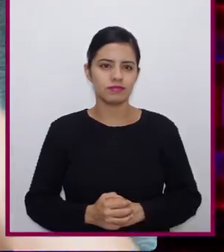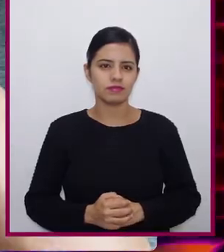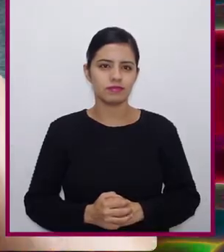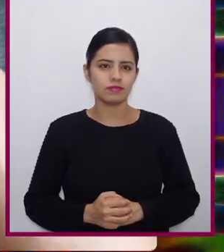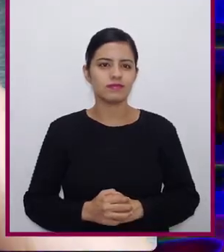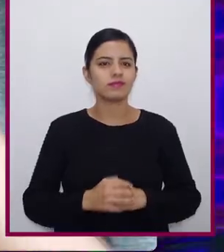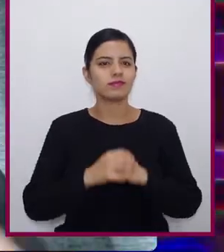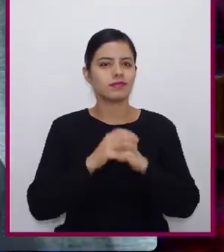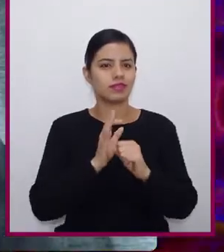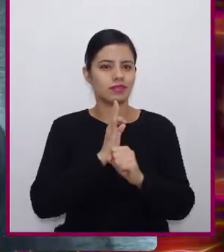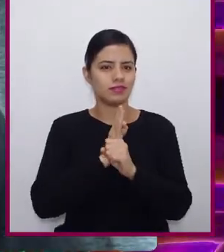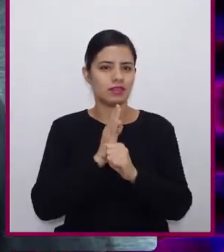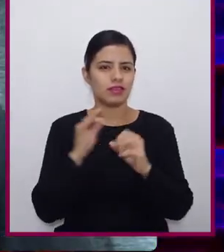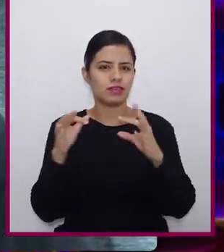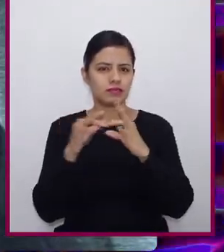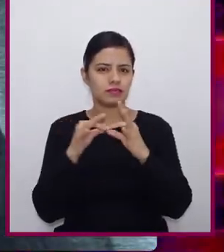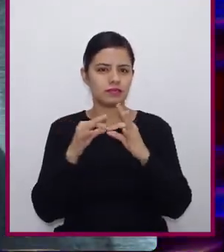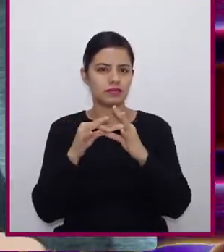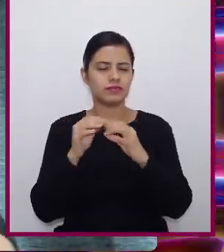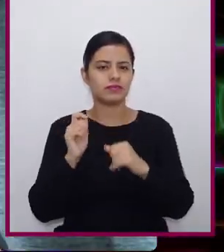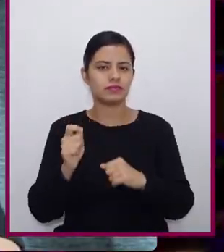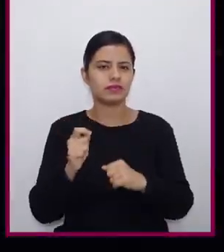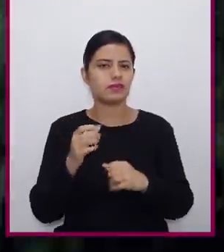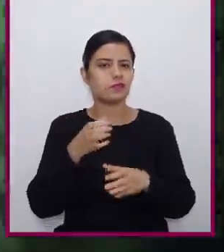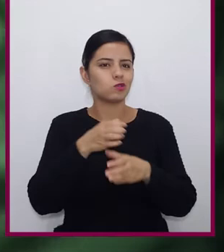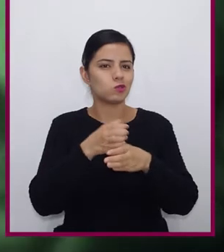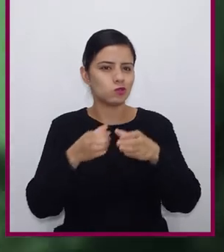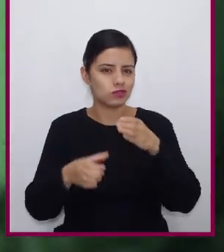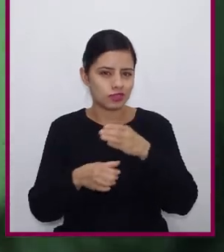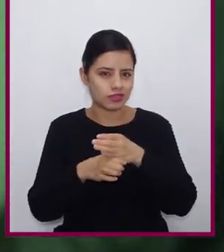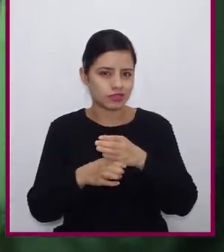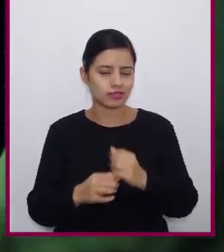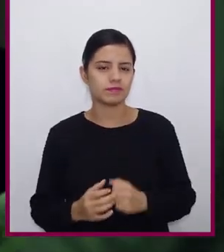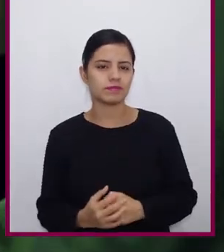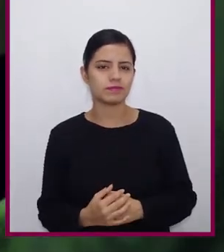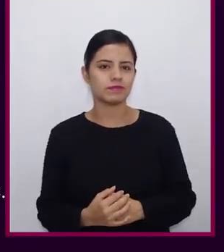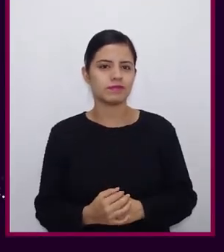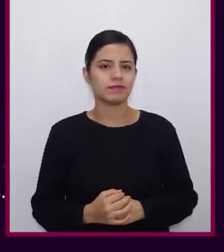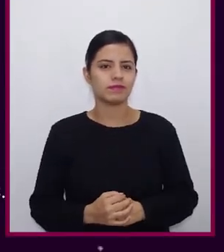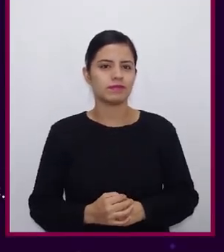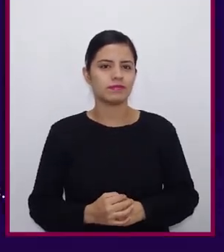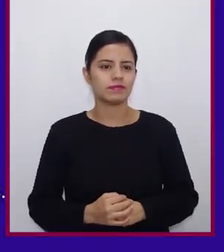Vamos a hablar en esta ocasión un poco más sobre los objetos.